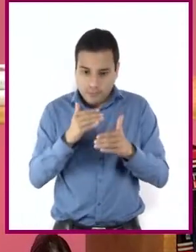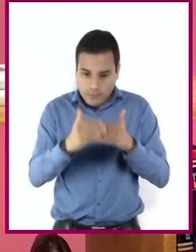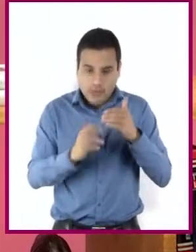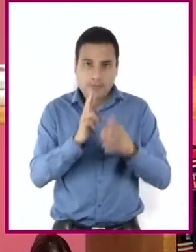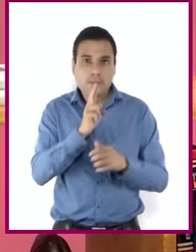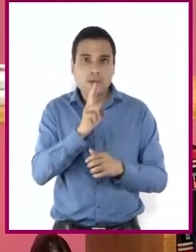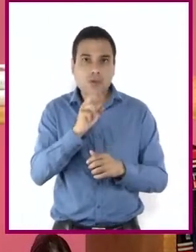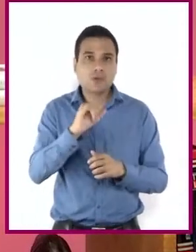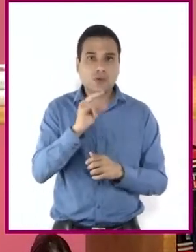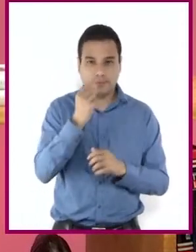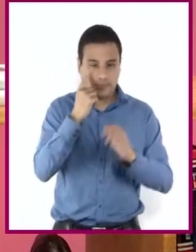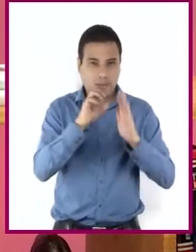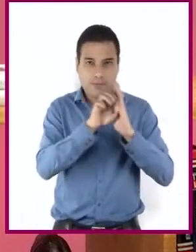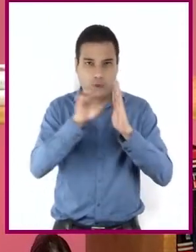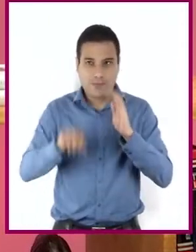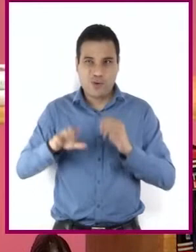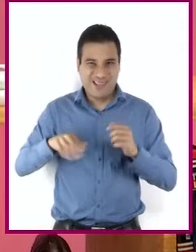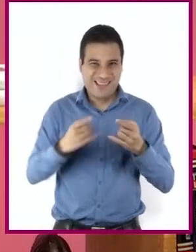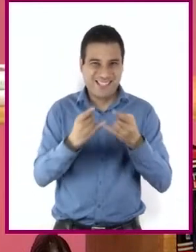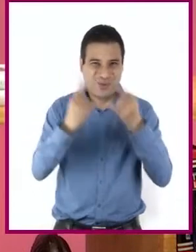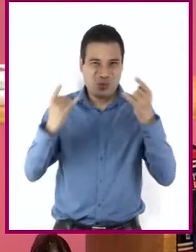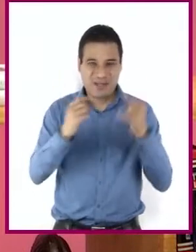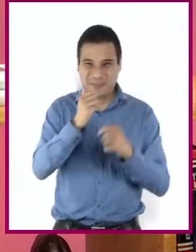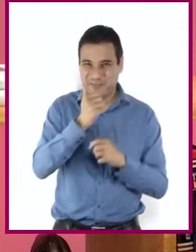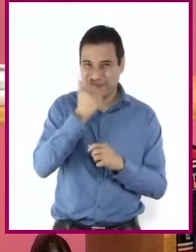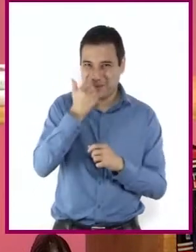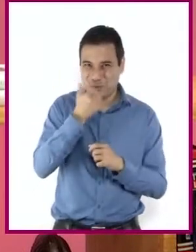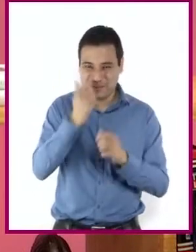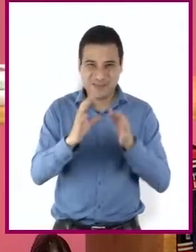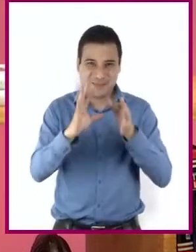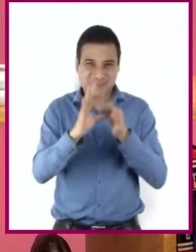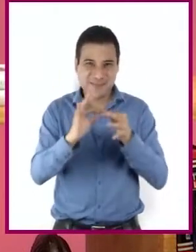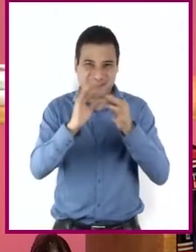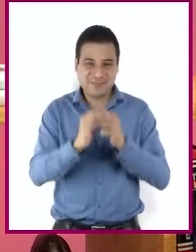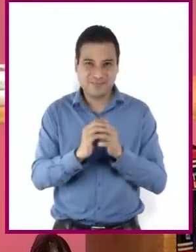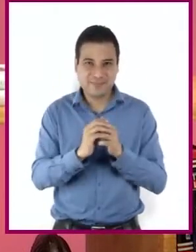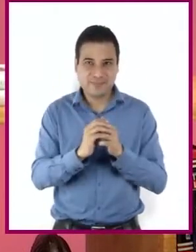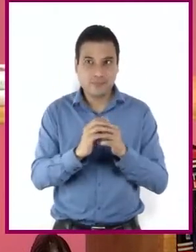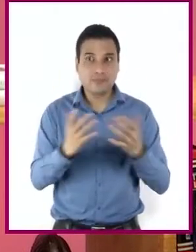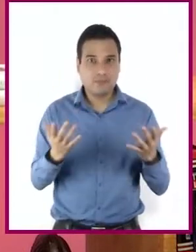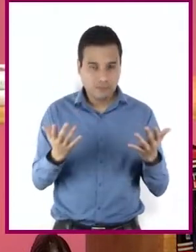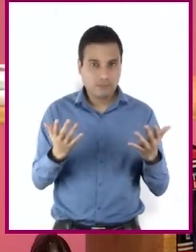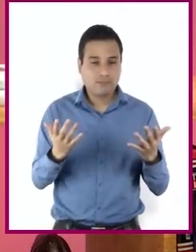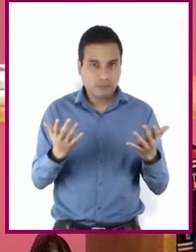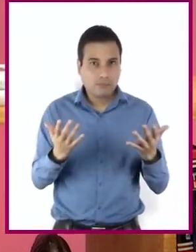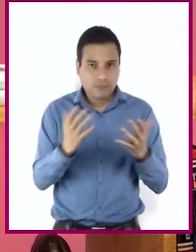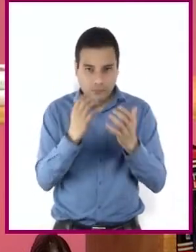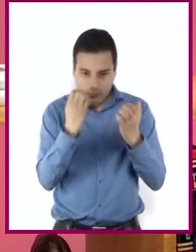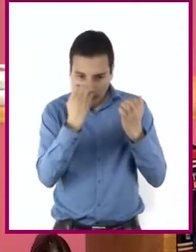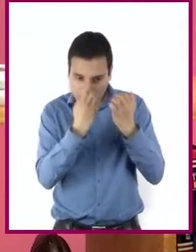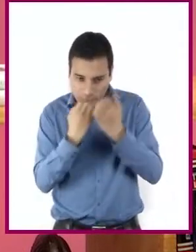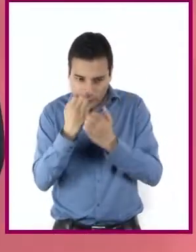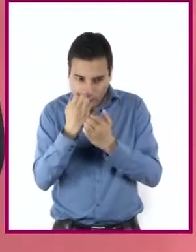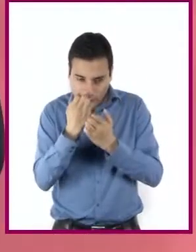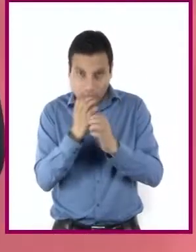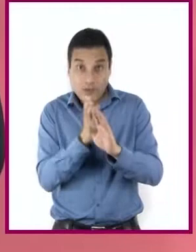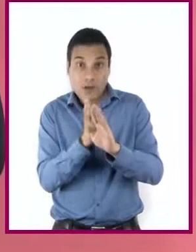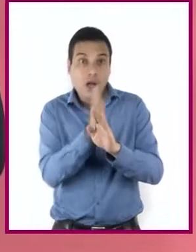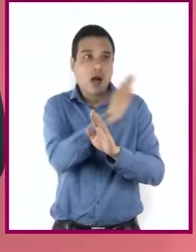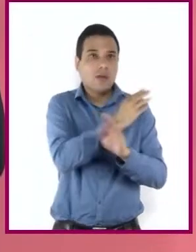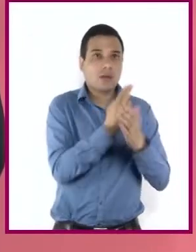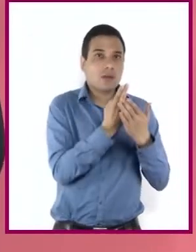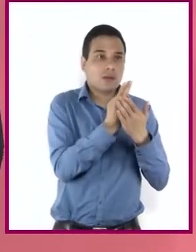ejemplo, el alumno del testimonio que nos compartió Elena pudo ver su avance mediante la comparación de sus